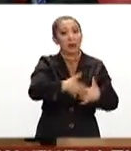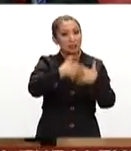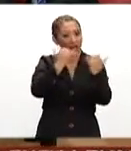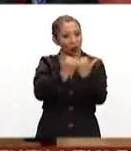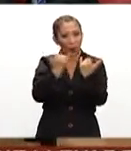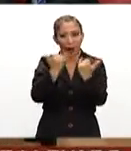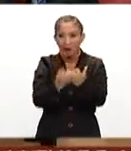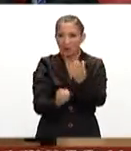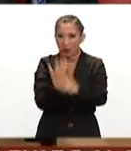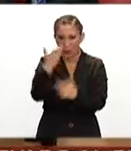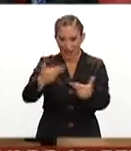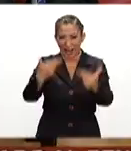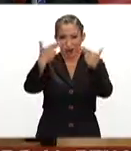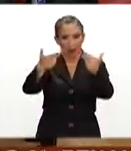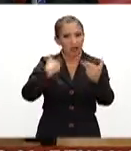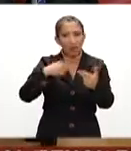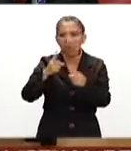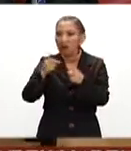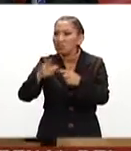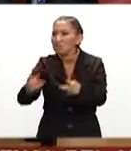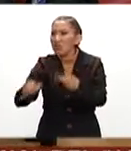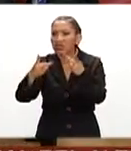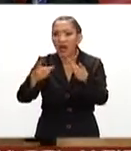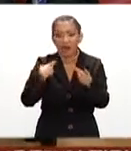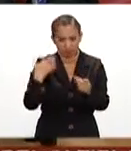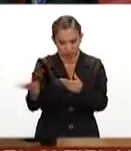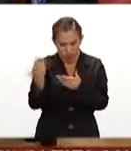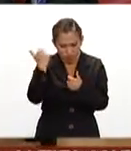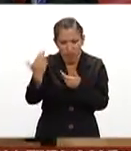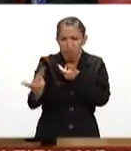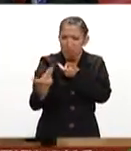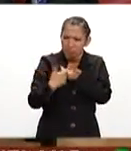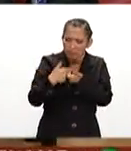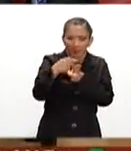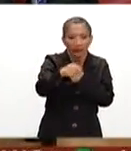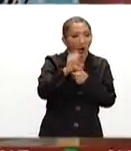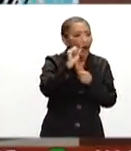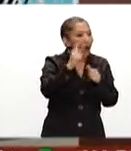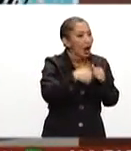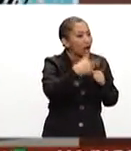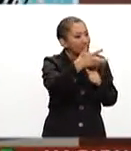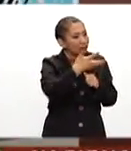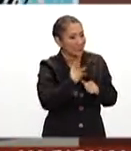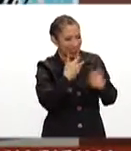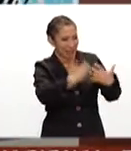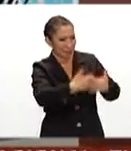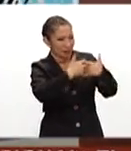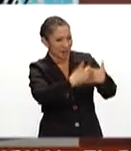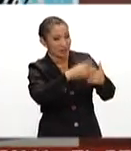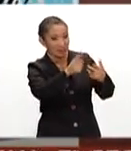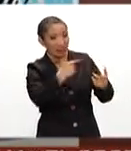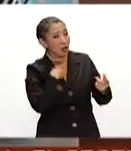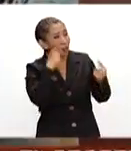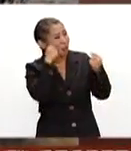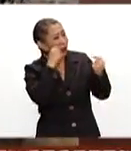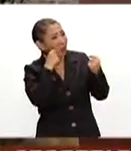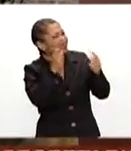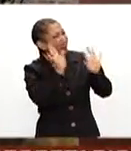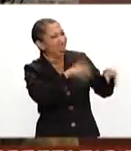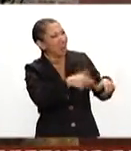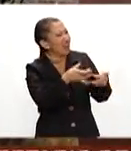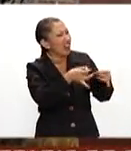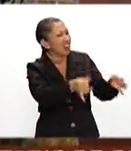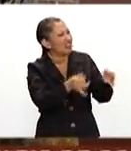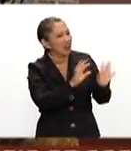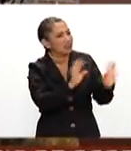que nosotros y que no encuentran un punto de venta o que llegan con alguna de las cadenas grandes y no les importa tanto la